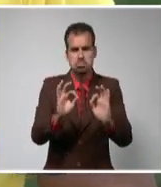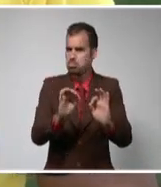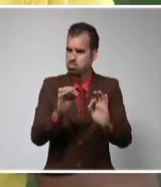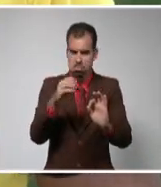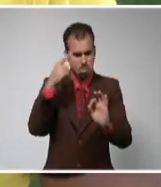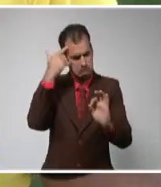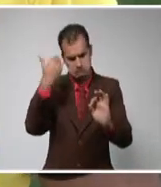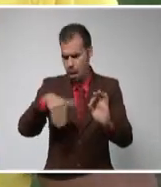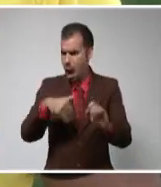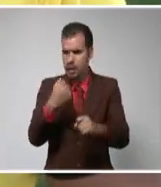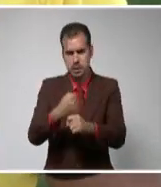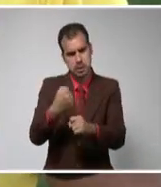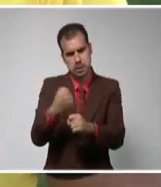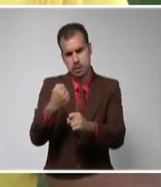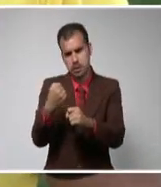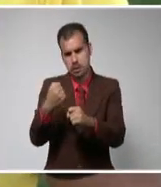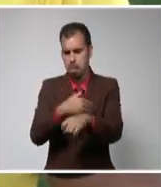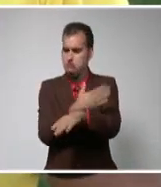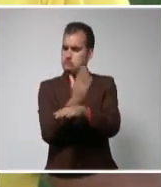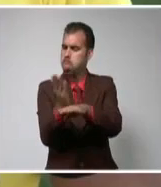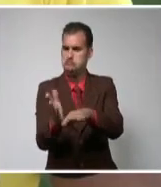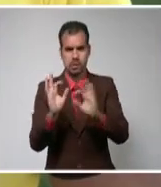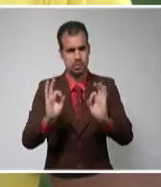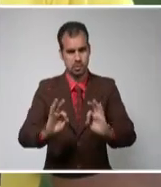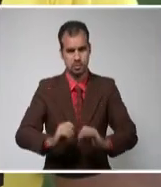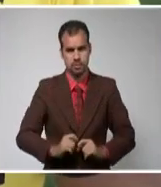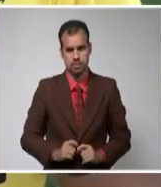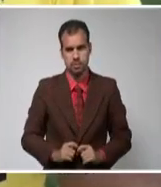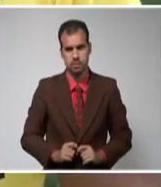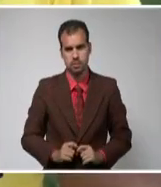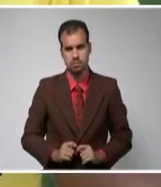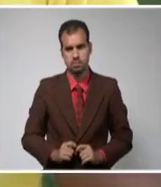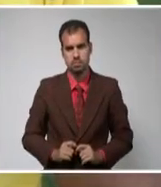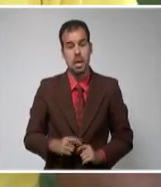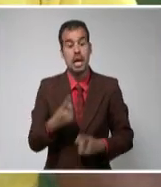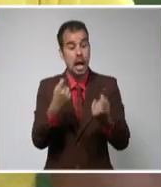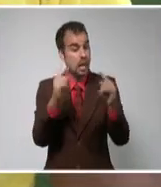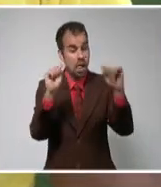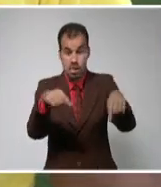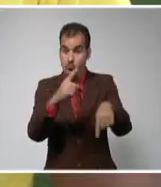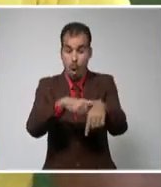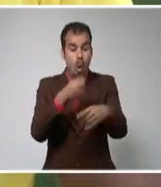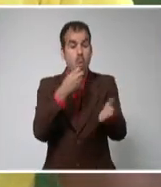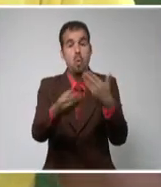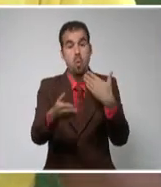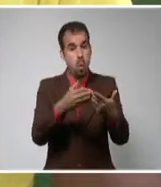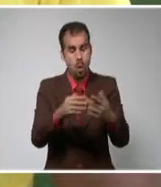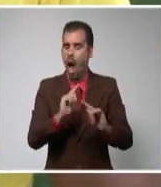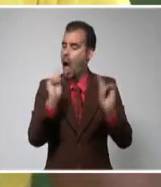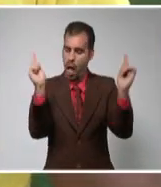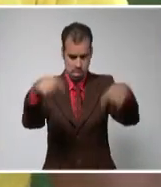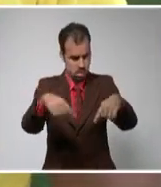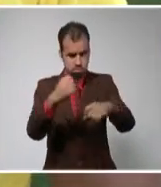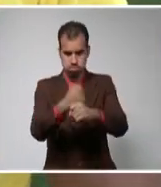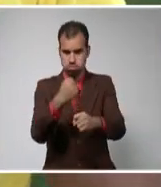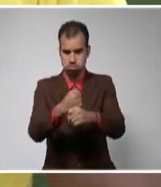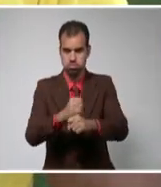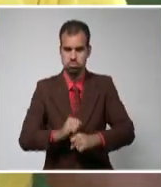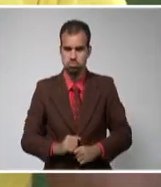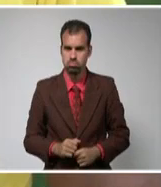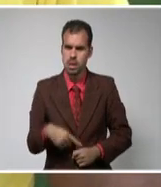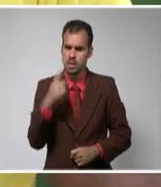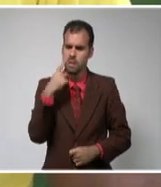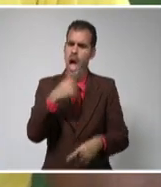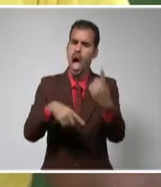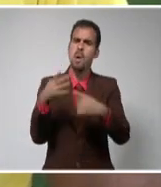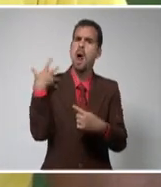Y siempre enfrentan las necesidades que haya a la hora que sea. No hemos tenido ni una negativa de